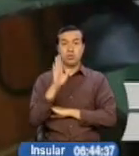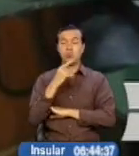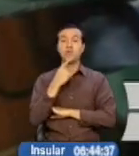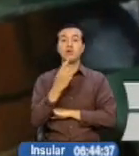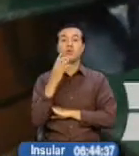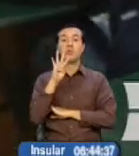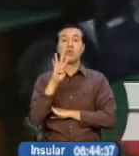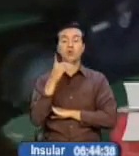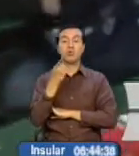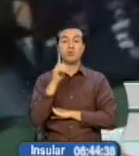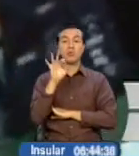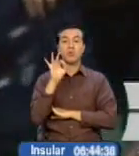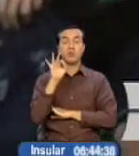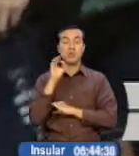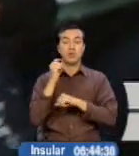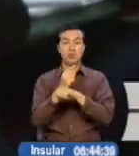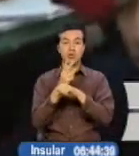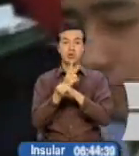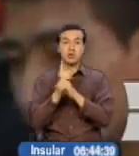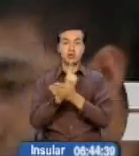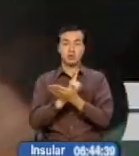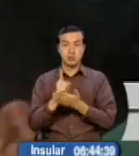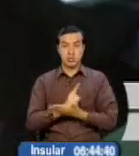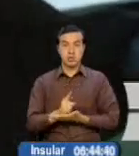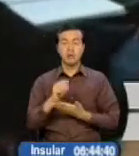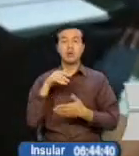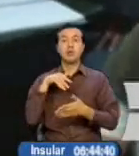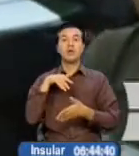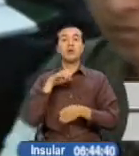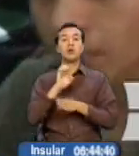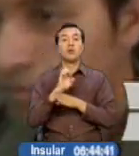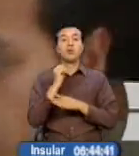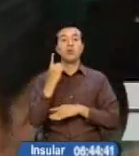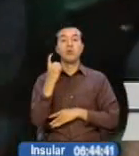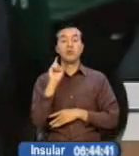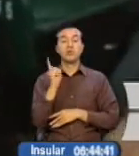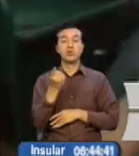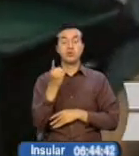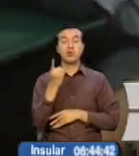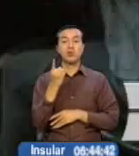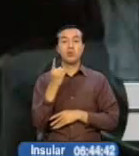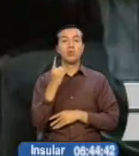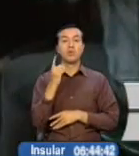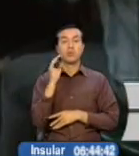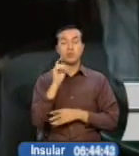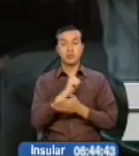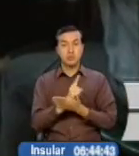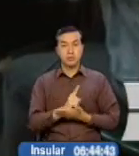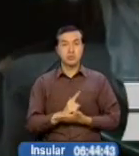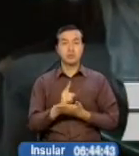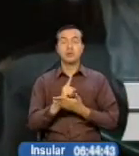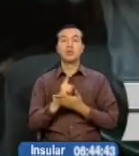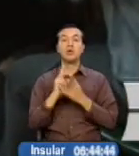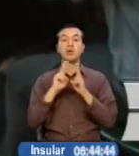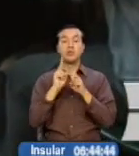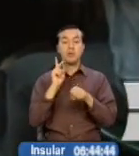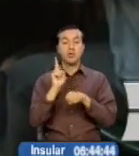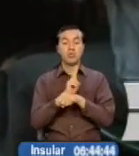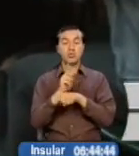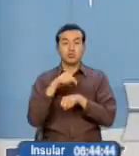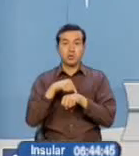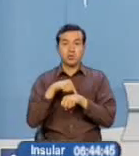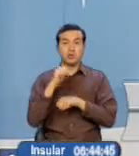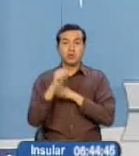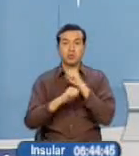de 4,9 horas semanales, mientras que en Ecuador es de 11,12 horas a la semana, según la encuesta de uso de tiempo en